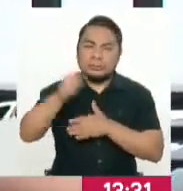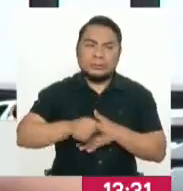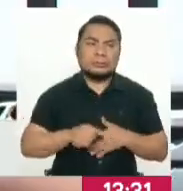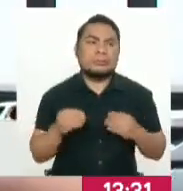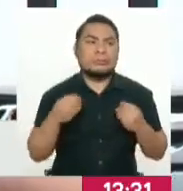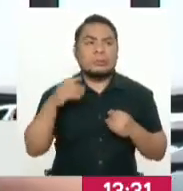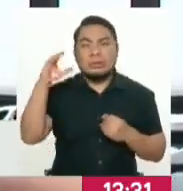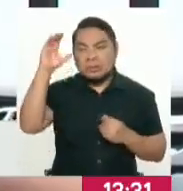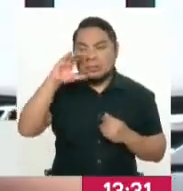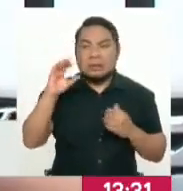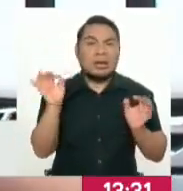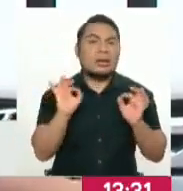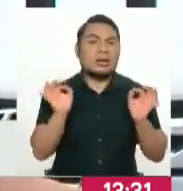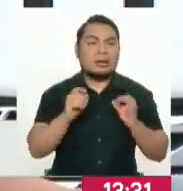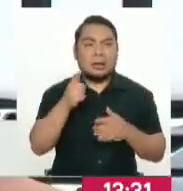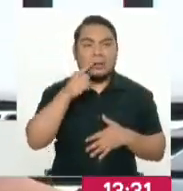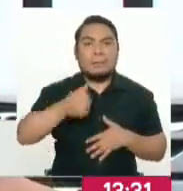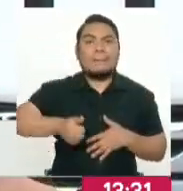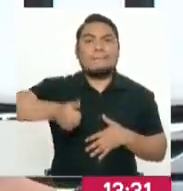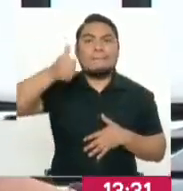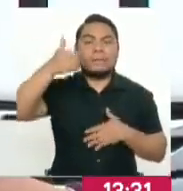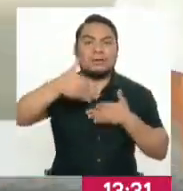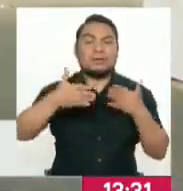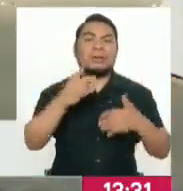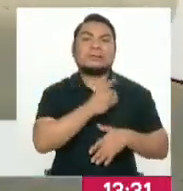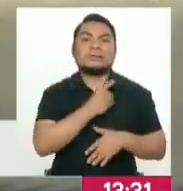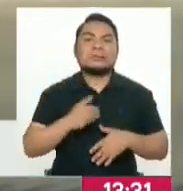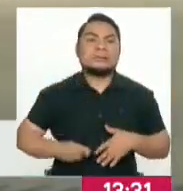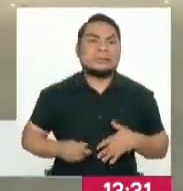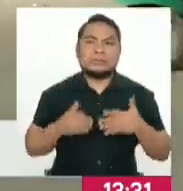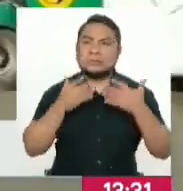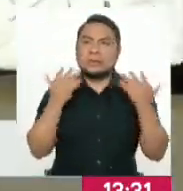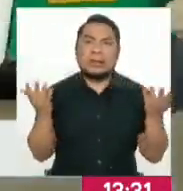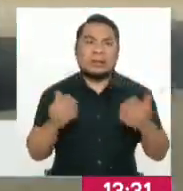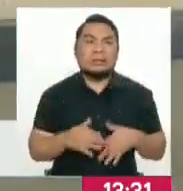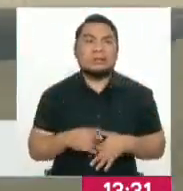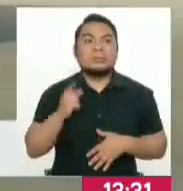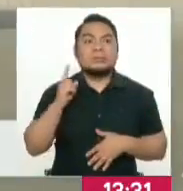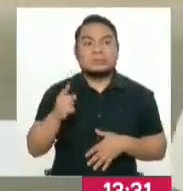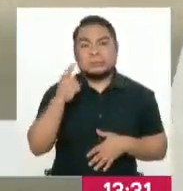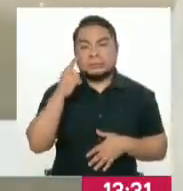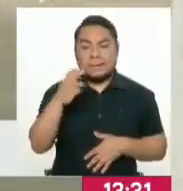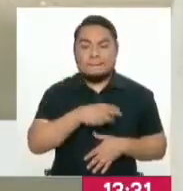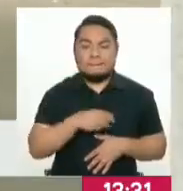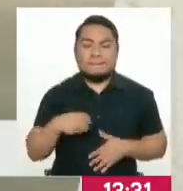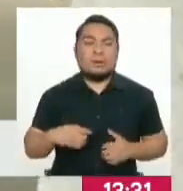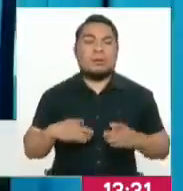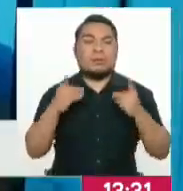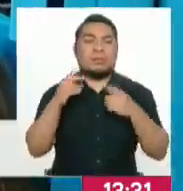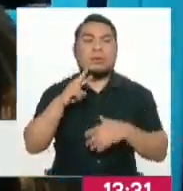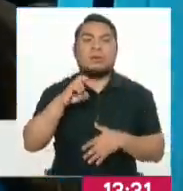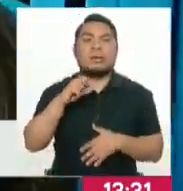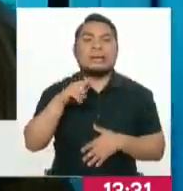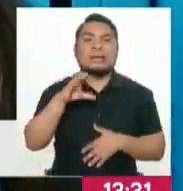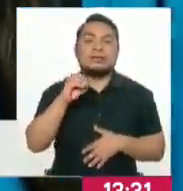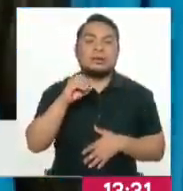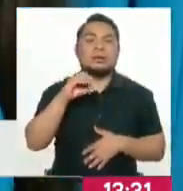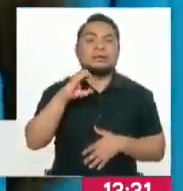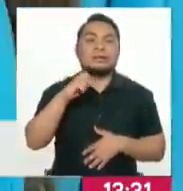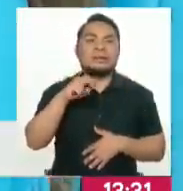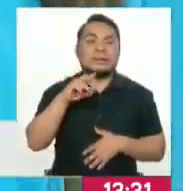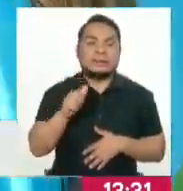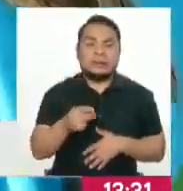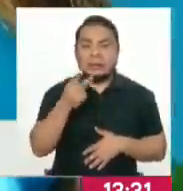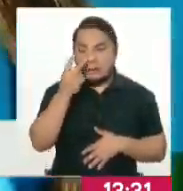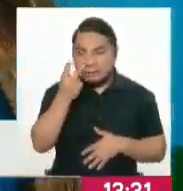podemos ubicar, estamos buscando al promotor y al director. En esa línea, el ministro de Educación, Rosendo Serna, dijo que